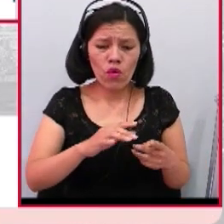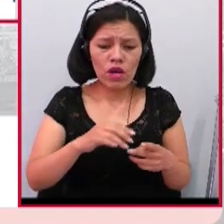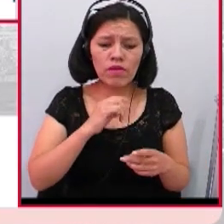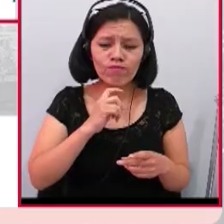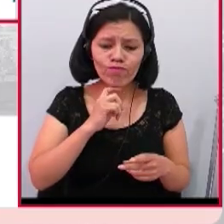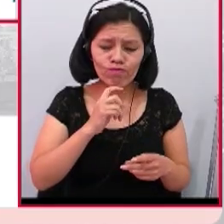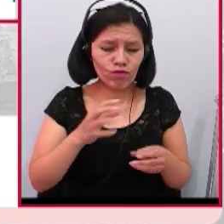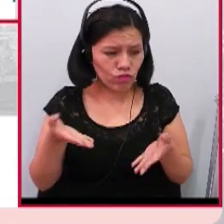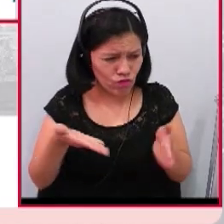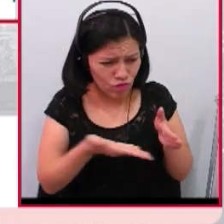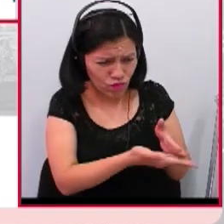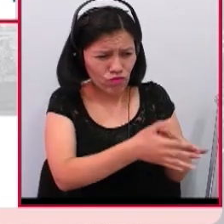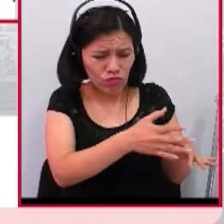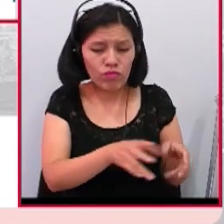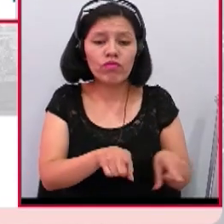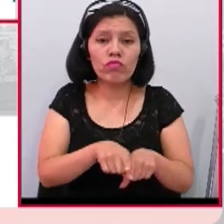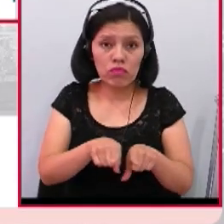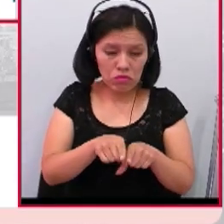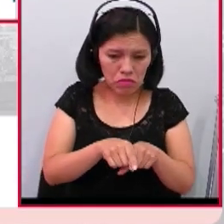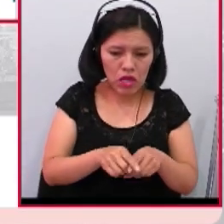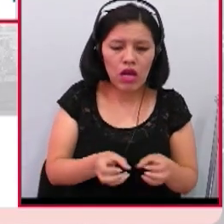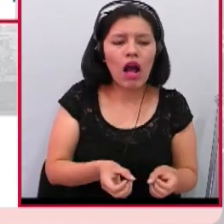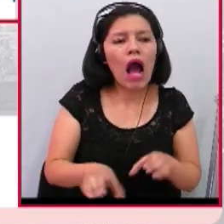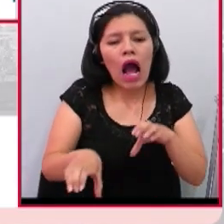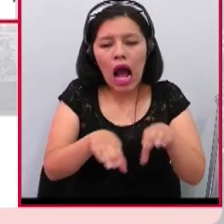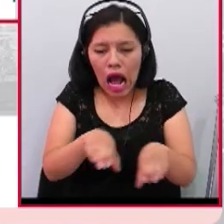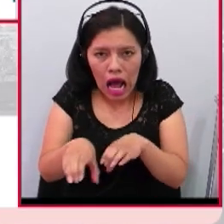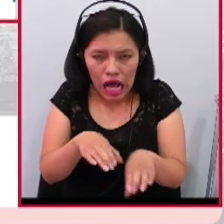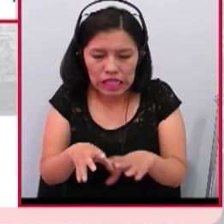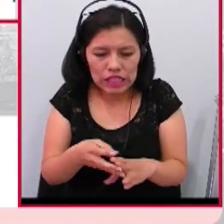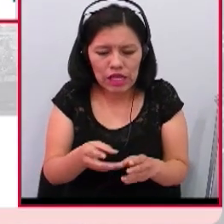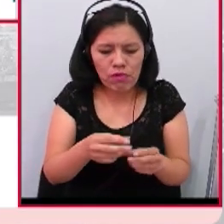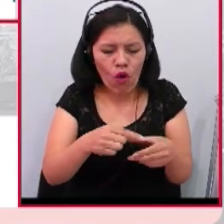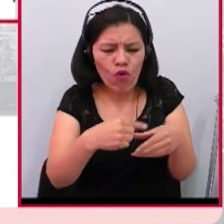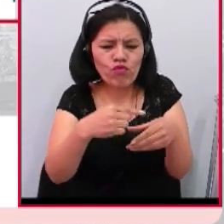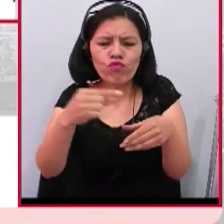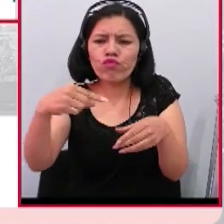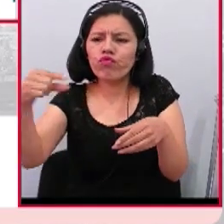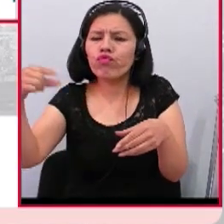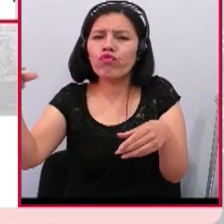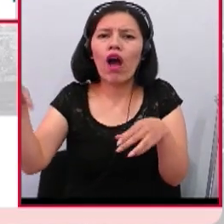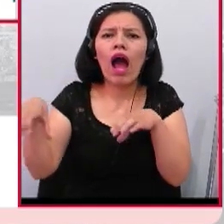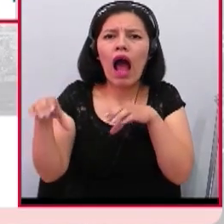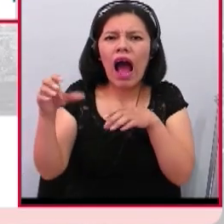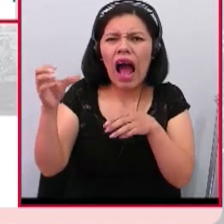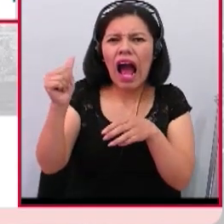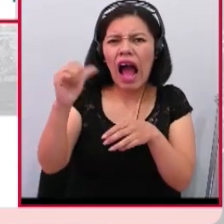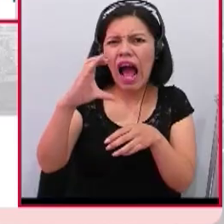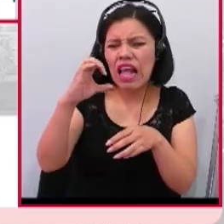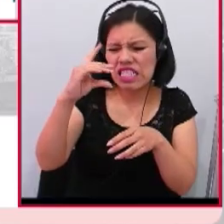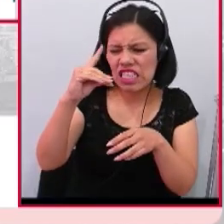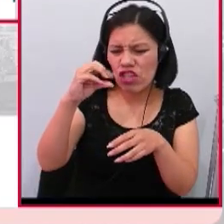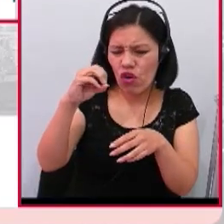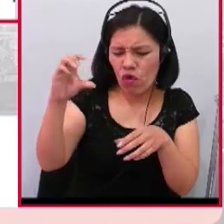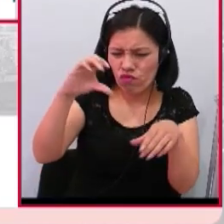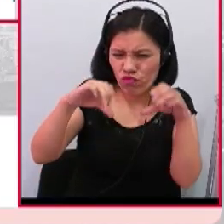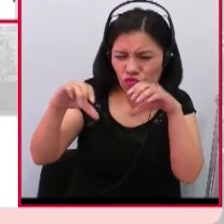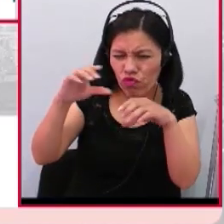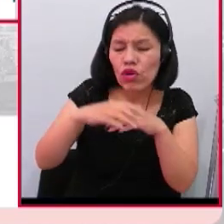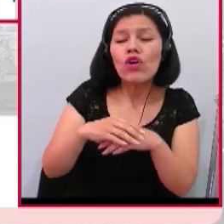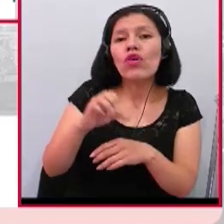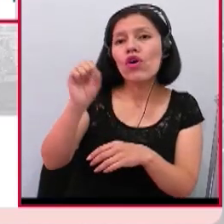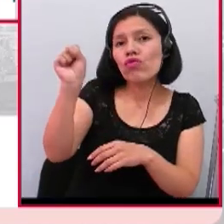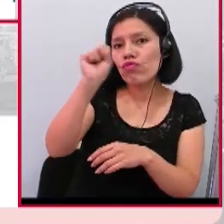¿Qué más? Producimos ácido sulfúrico en la misma proporción aproximadamente, 4.000 toneladas, que son vendidas para diferentes plantas de lisivación sobre todo,